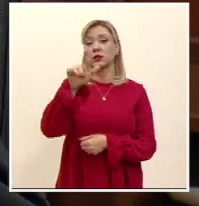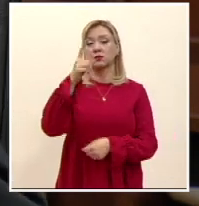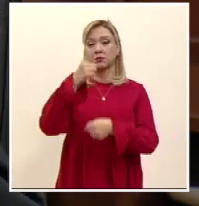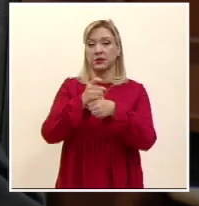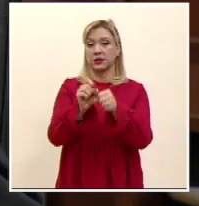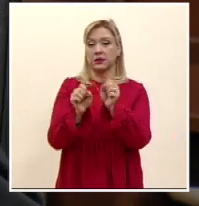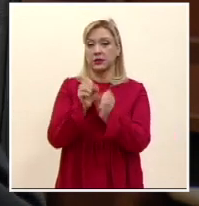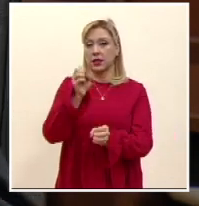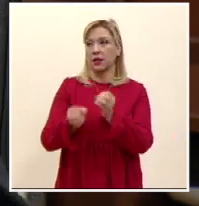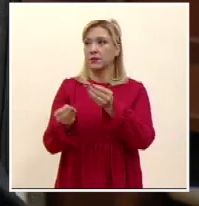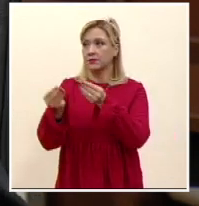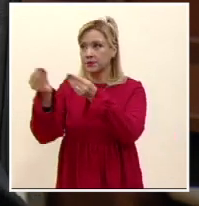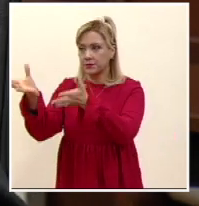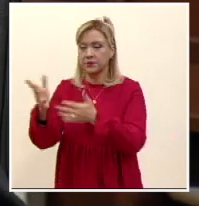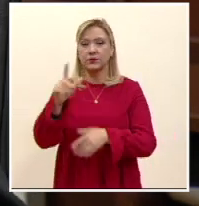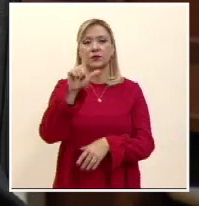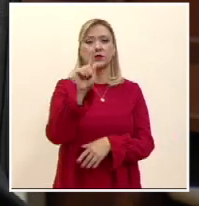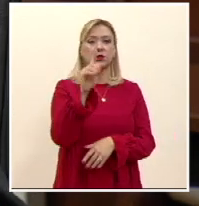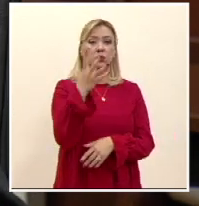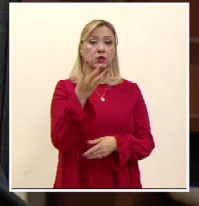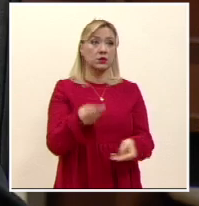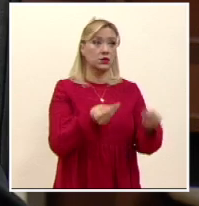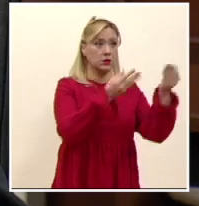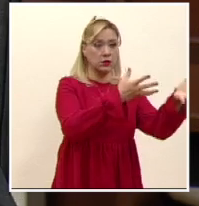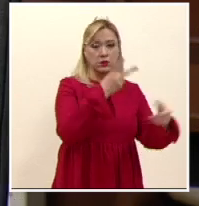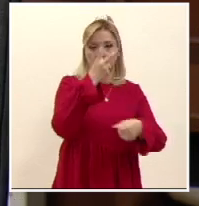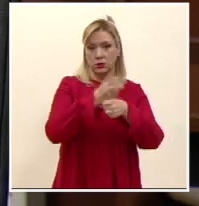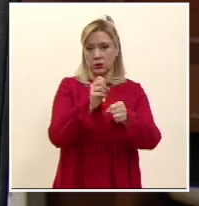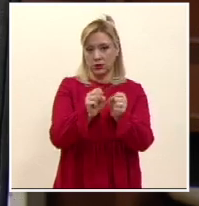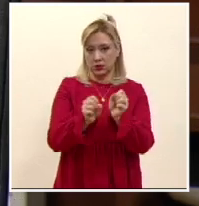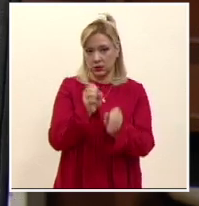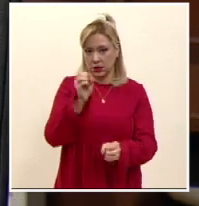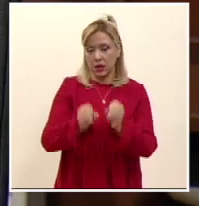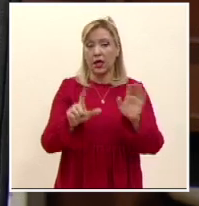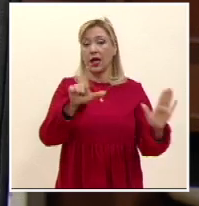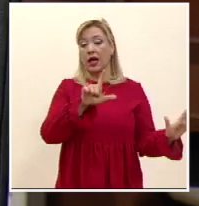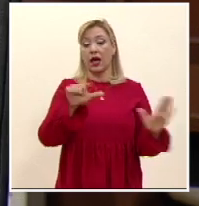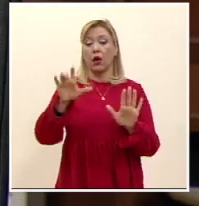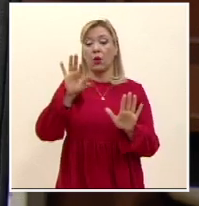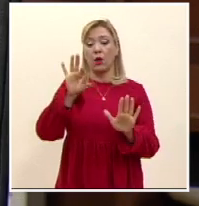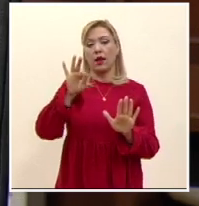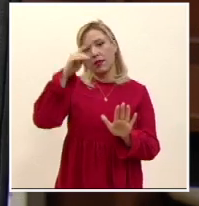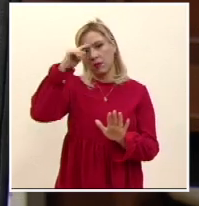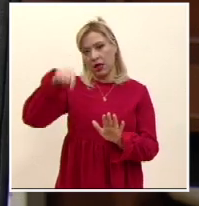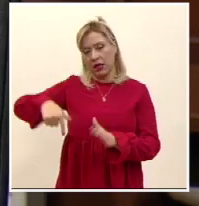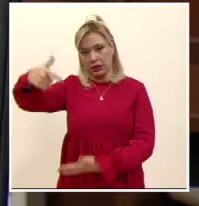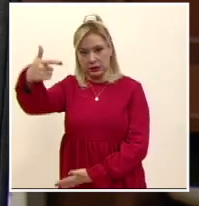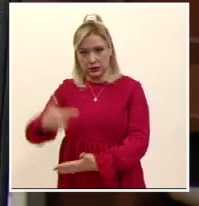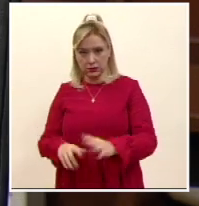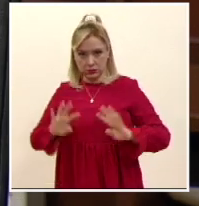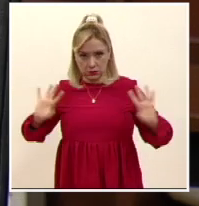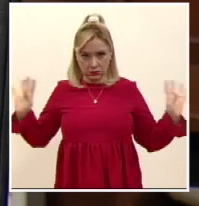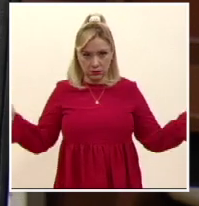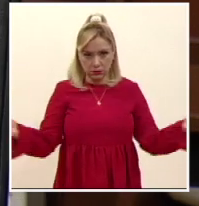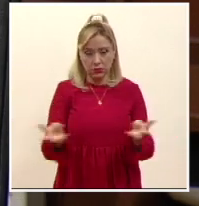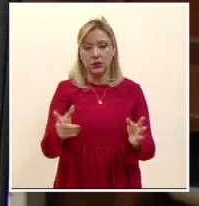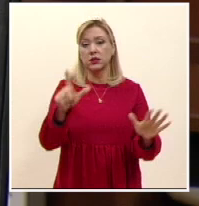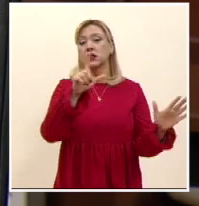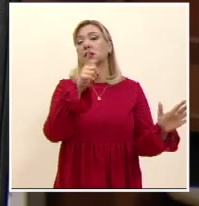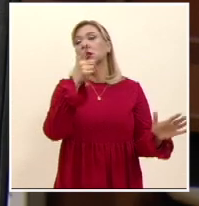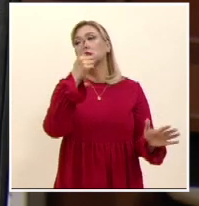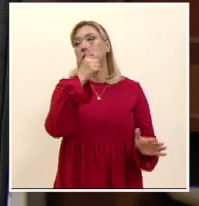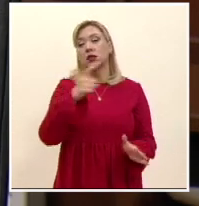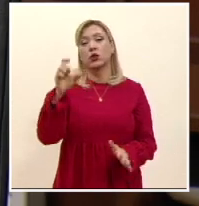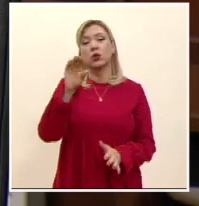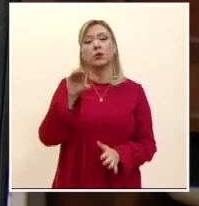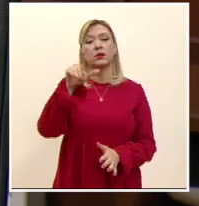sala, 74 a la segunda sala, 740 a la Subsecretaría General de Acuerdos, 197 a